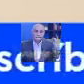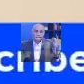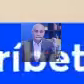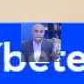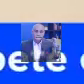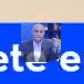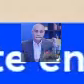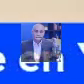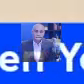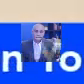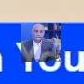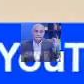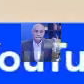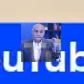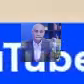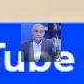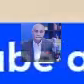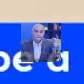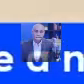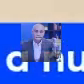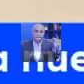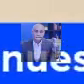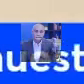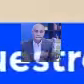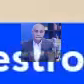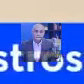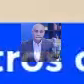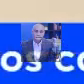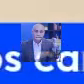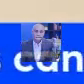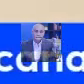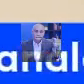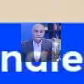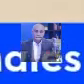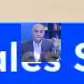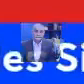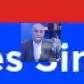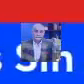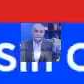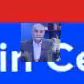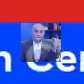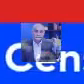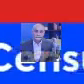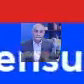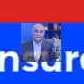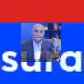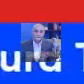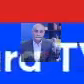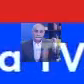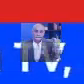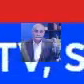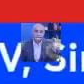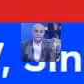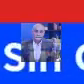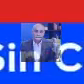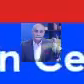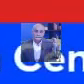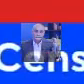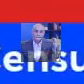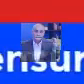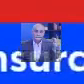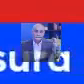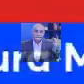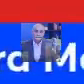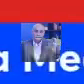del presidente Andrés Manuel López Obrador, Beatriz Gutiérrez Müller. Juntos, Estados Unidos